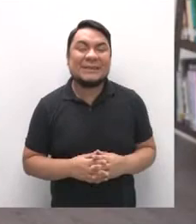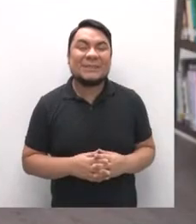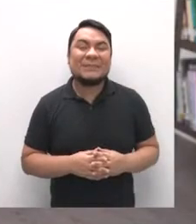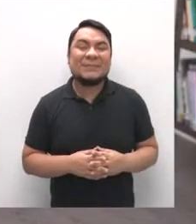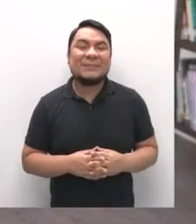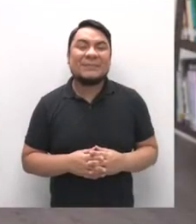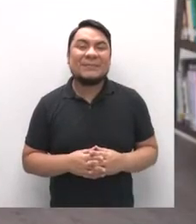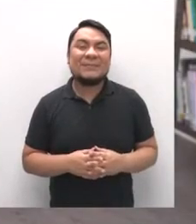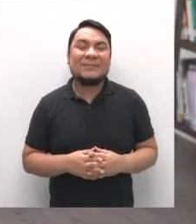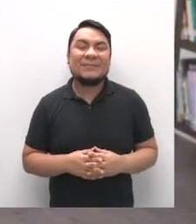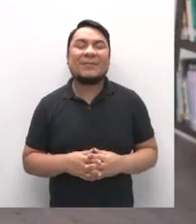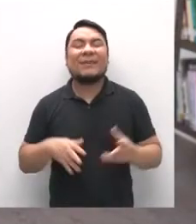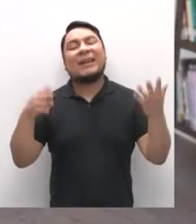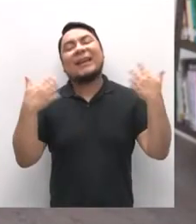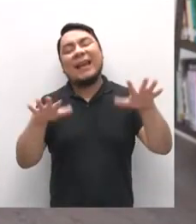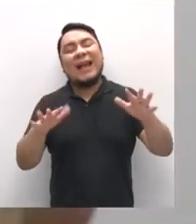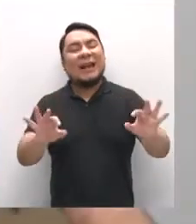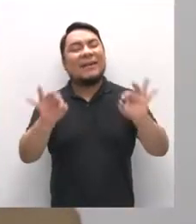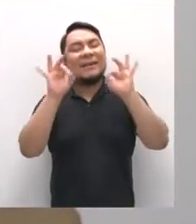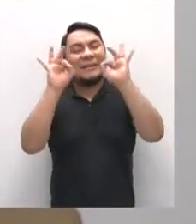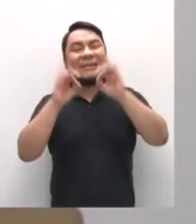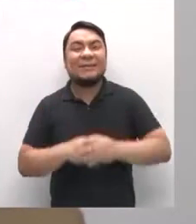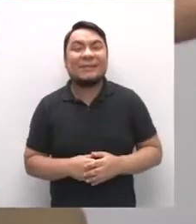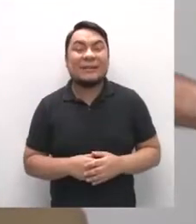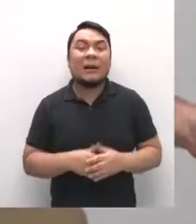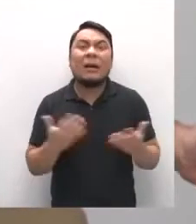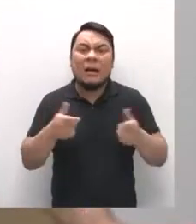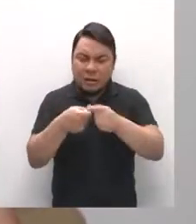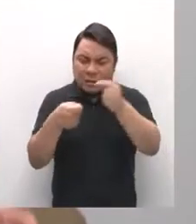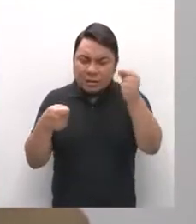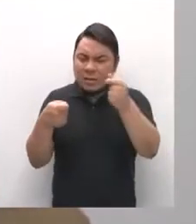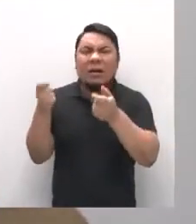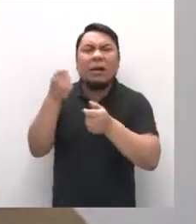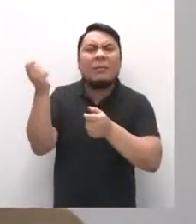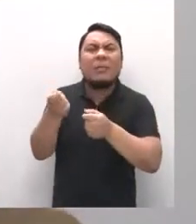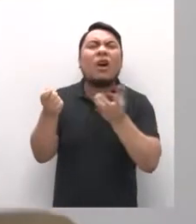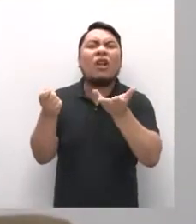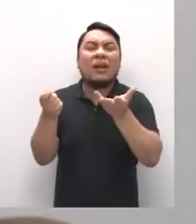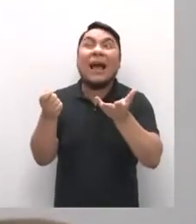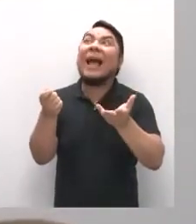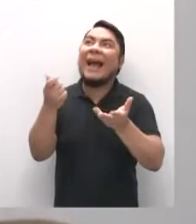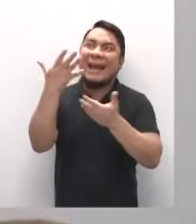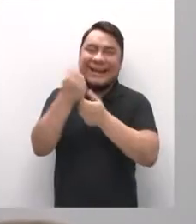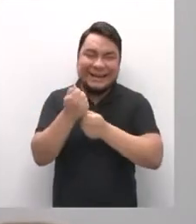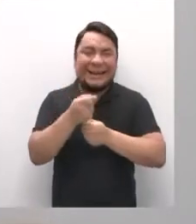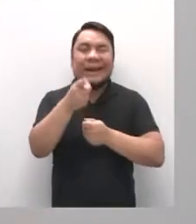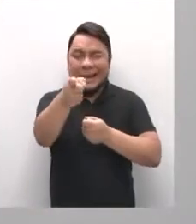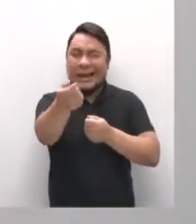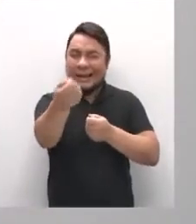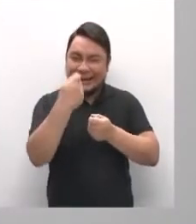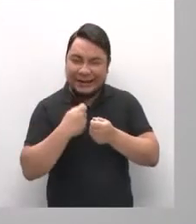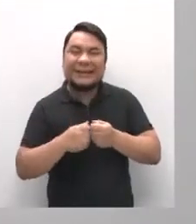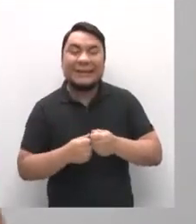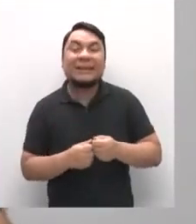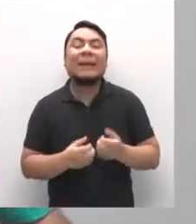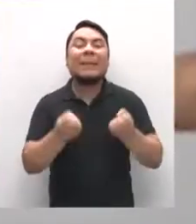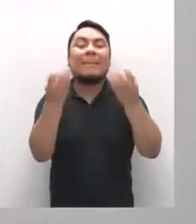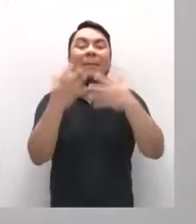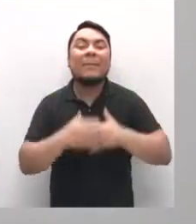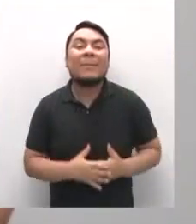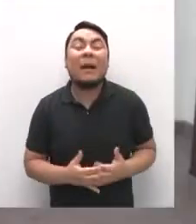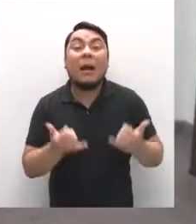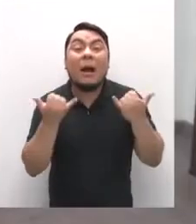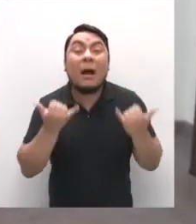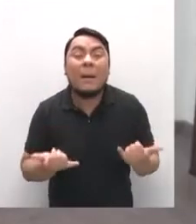¡Ya! ¡Genial! ¡Varita, ¿dónde estás? ¡Oh! ¡Ah! ¡Ustedes la tenían! Muy bien,